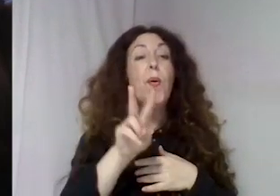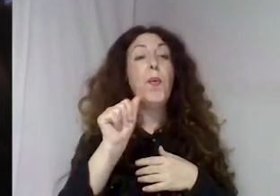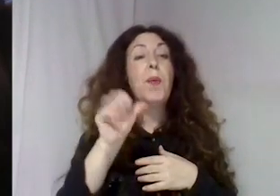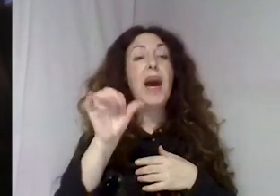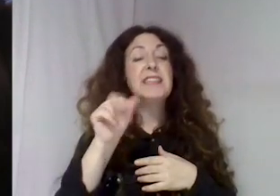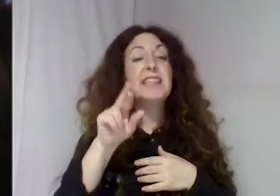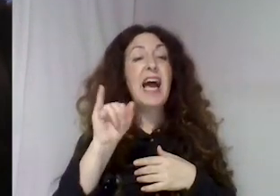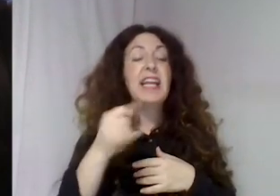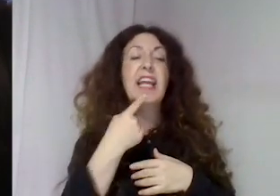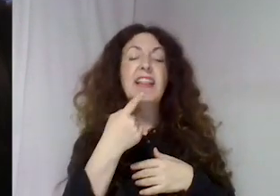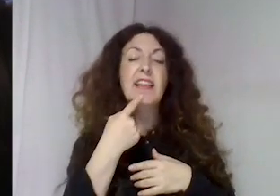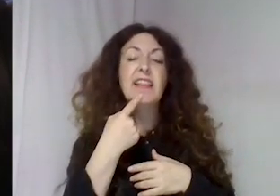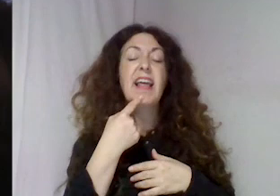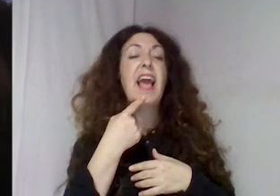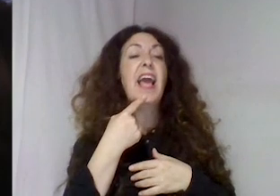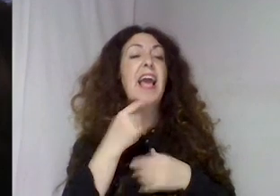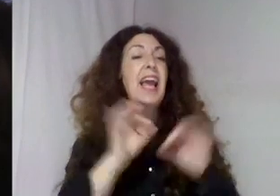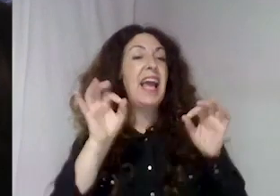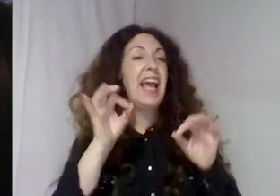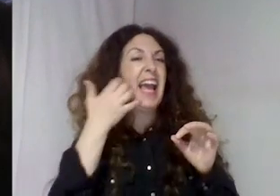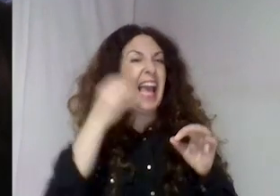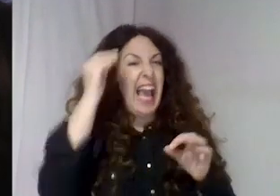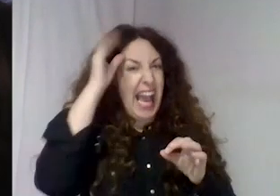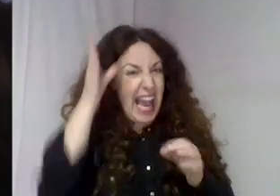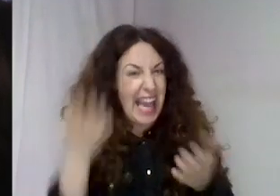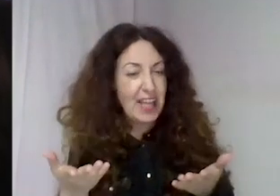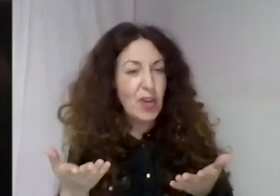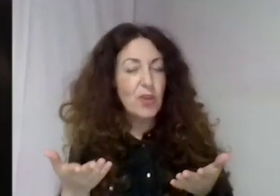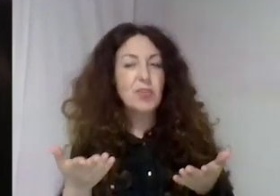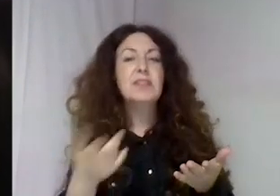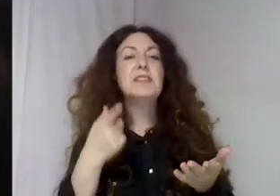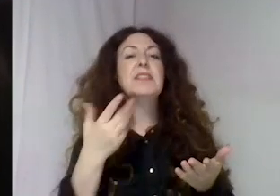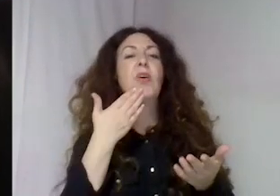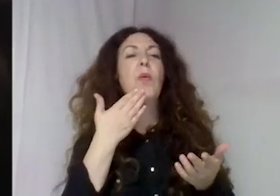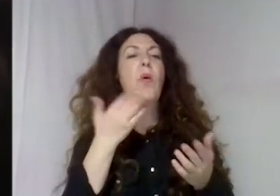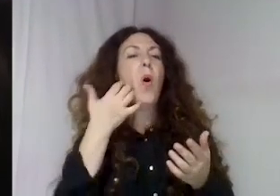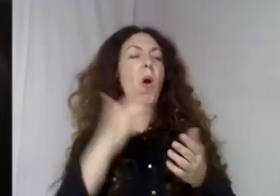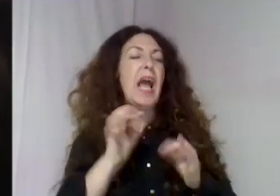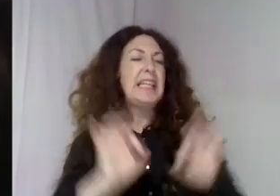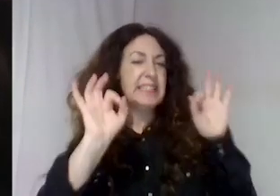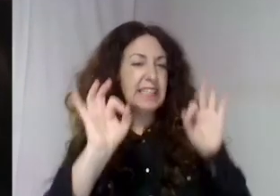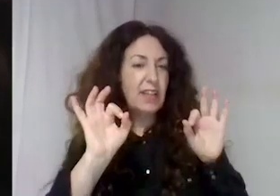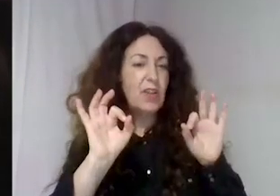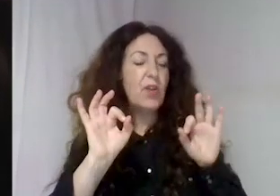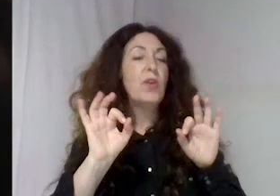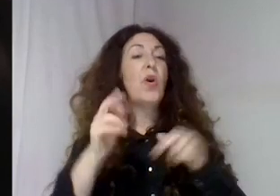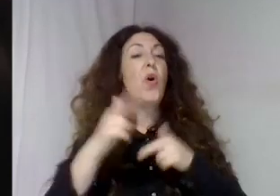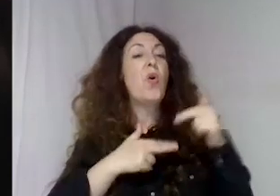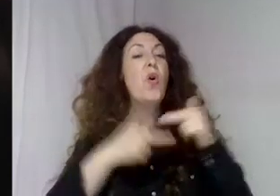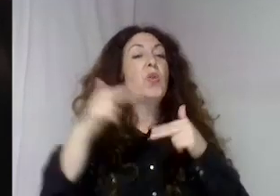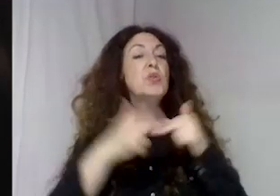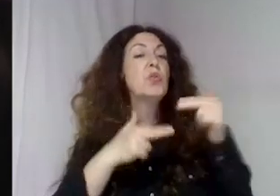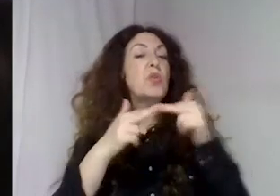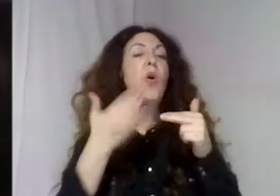excepcional, pues al contrario, decimos, bueno, claro, claro, es que como Caravaggio era así, pues ya está, ¿no? Por eso yo bromeaba con Althusser, porque nadie